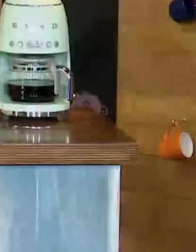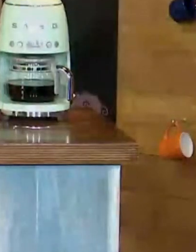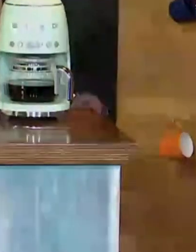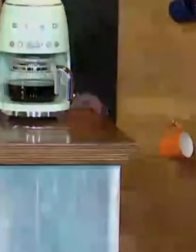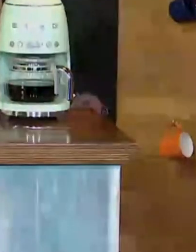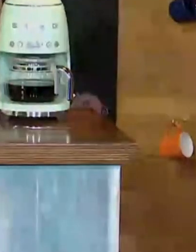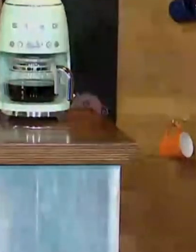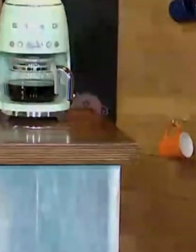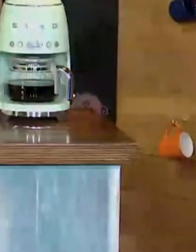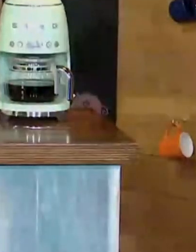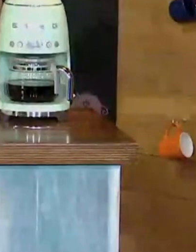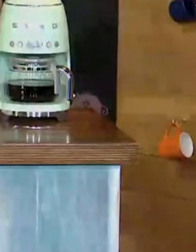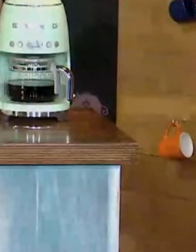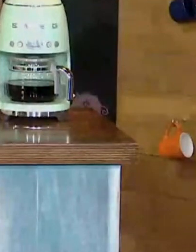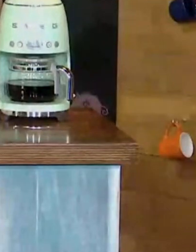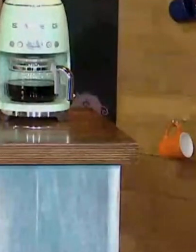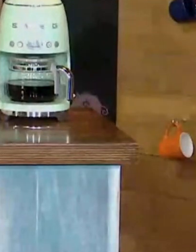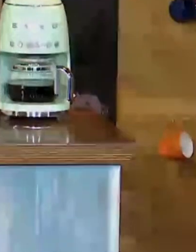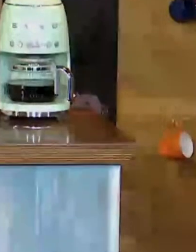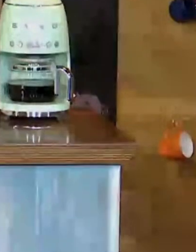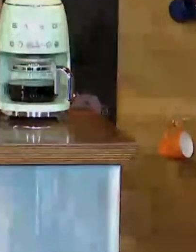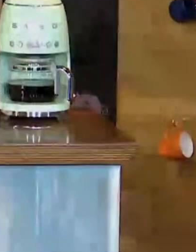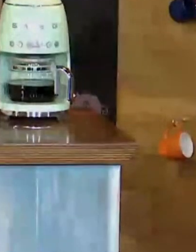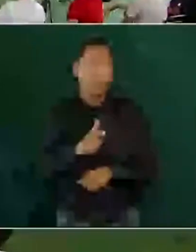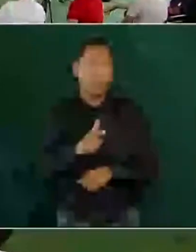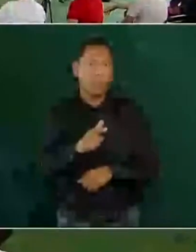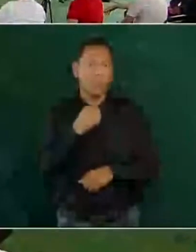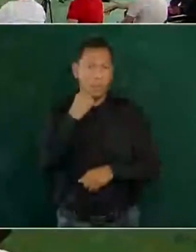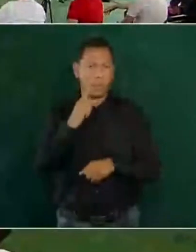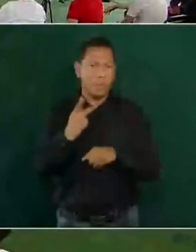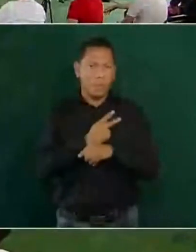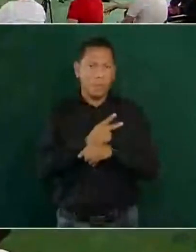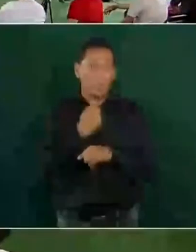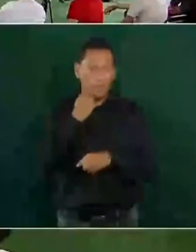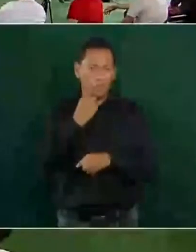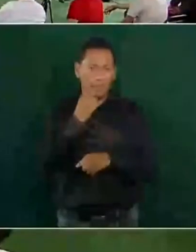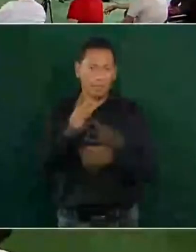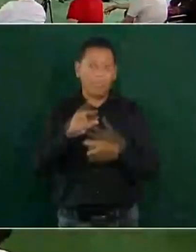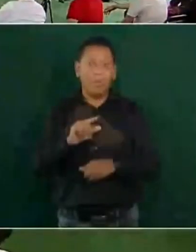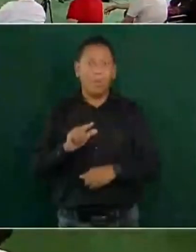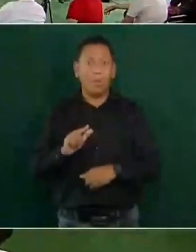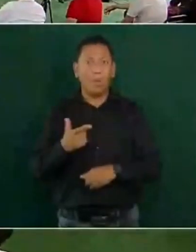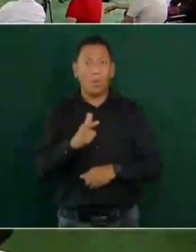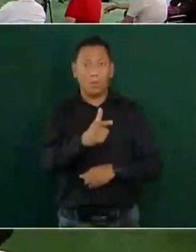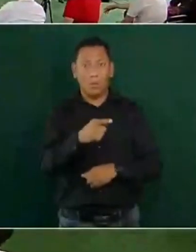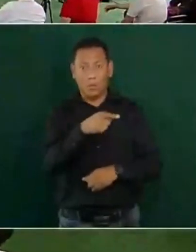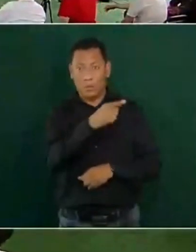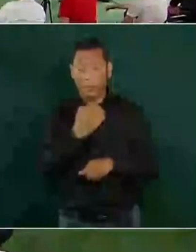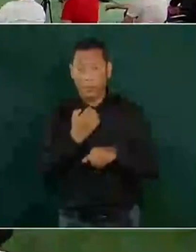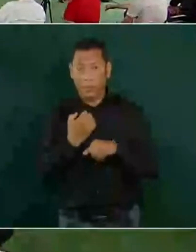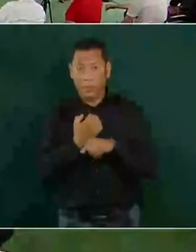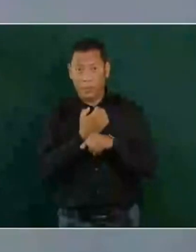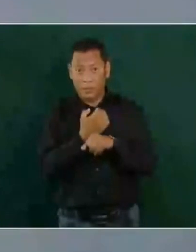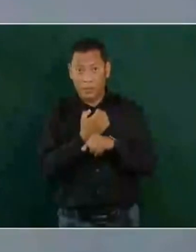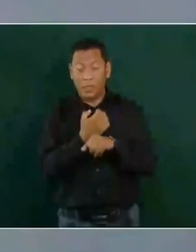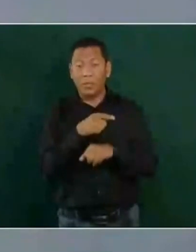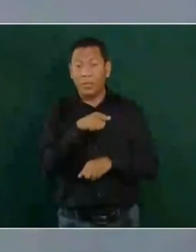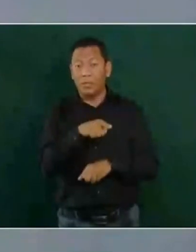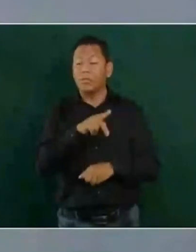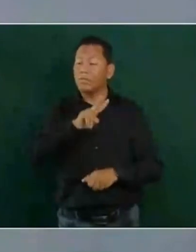económico vamos a ver un poco de este diagnóstico que hace Guanajuato es donde